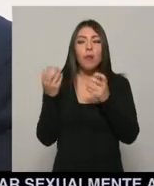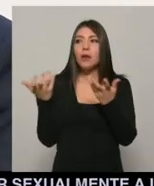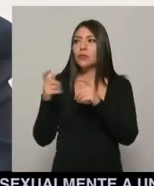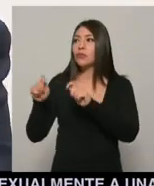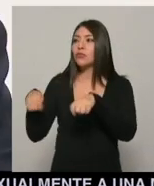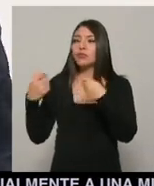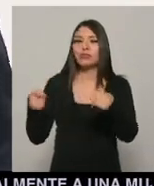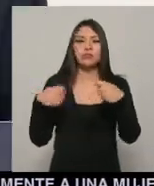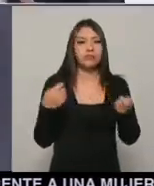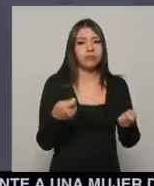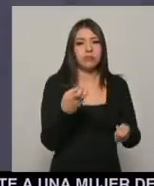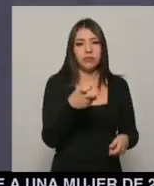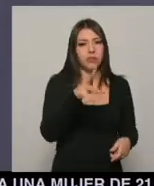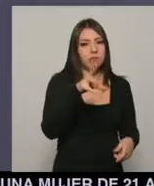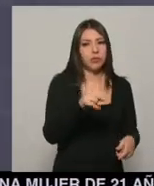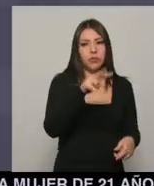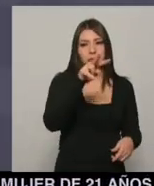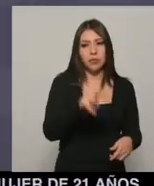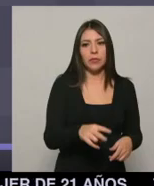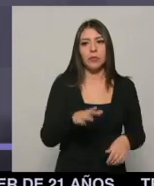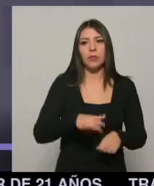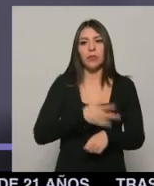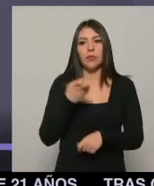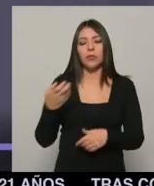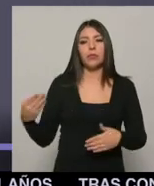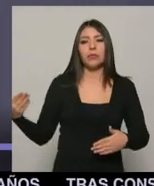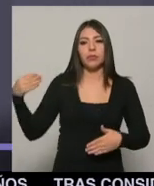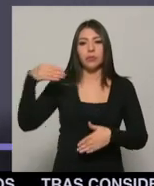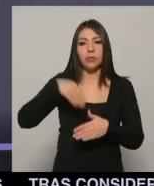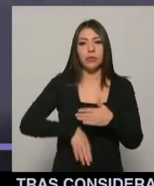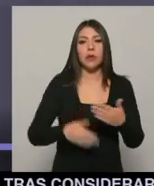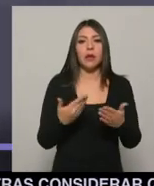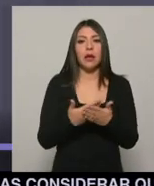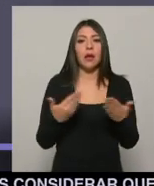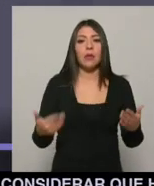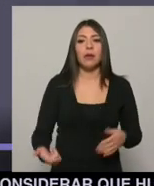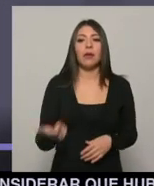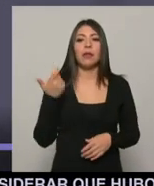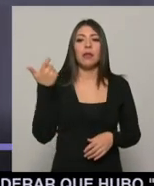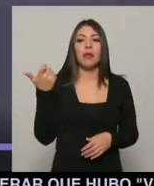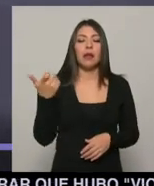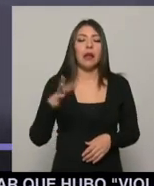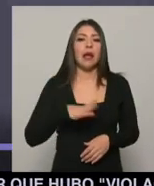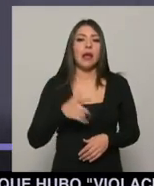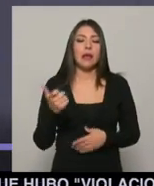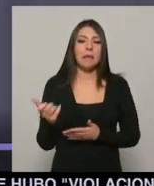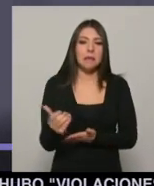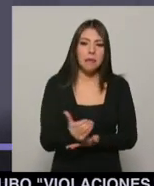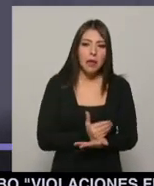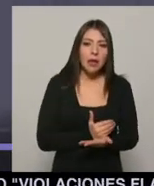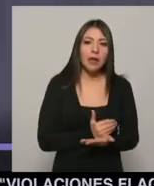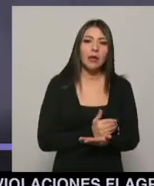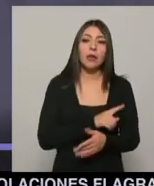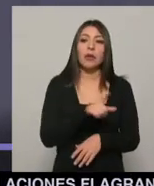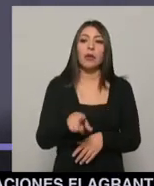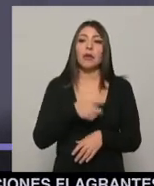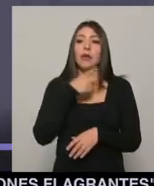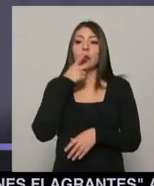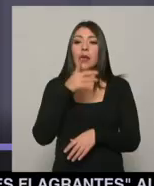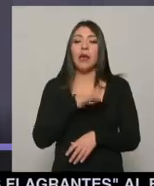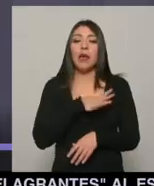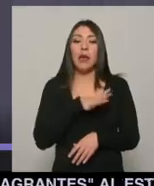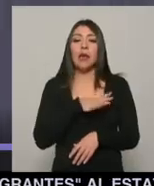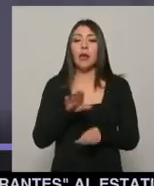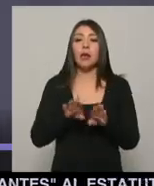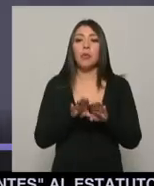es que está cayendo la recaudación. Y el problema es que hay menos dinero y ellos amplían la base de transferencias, que es